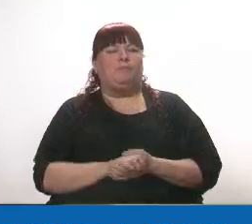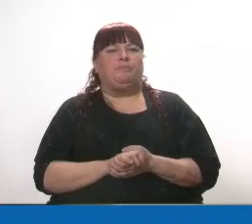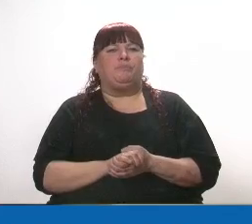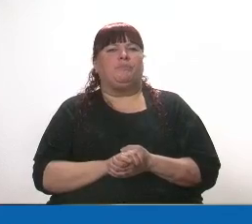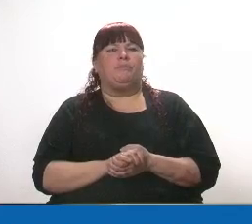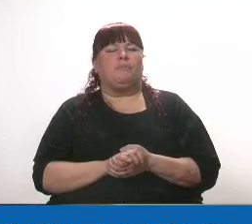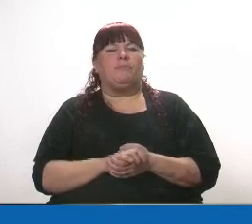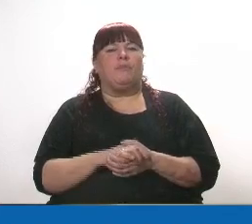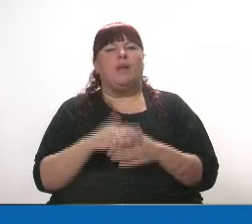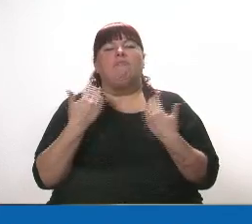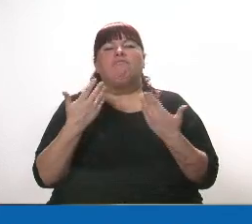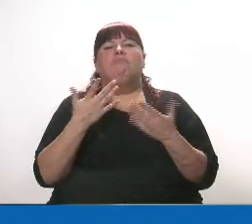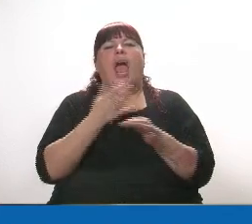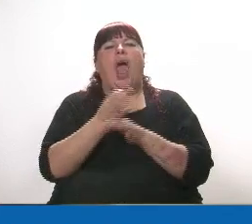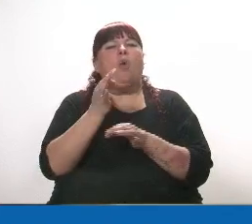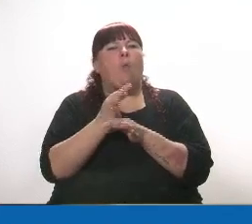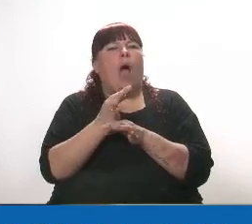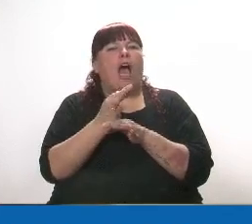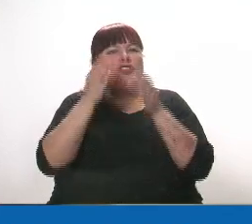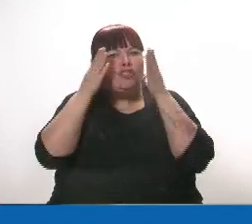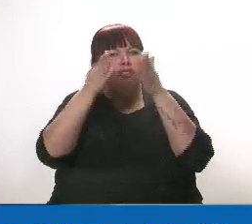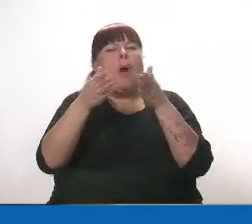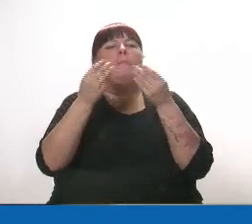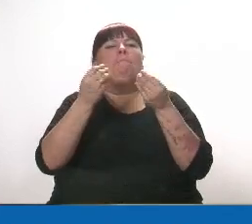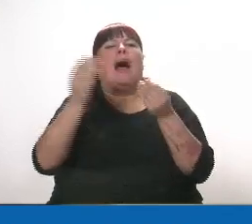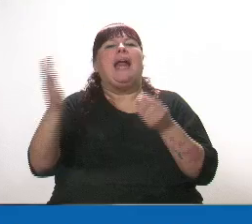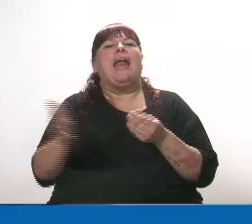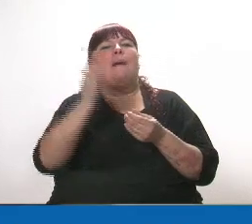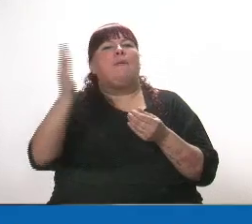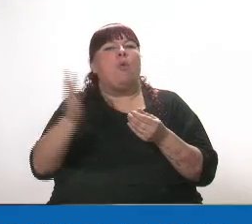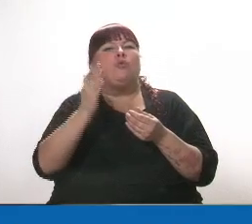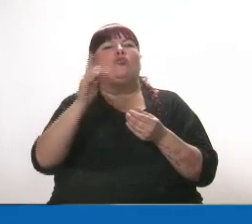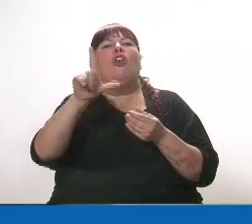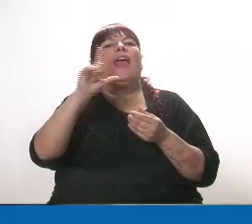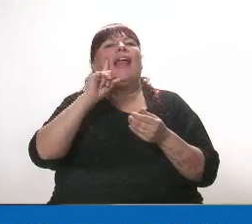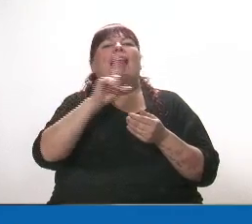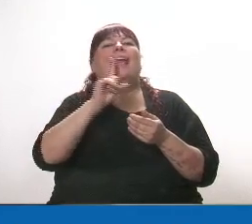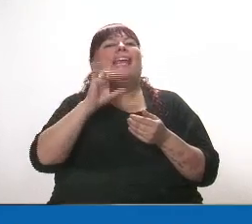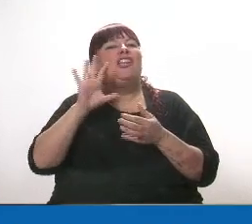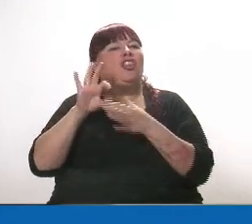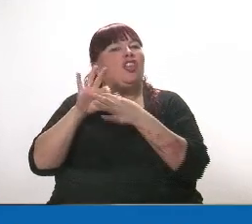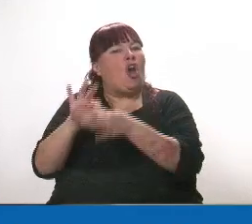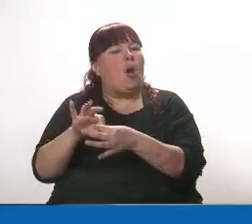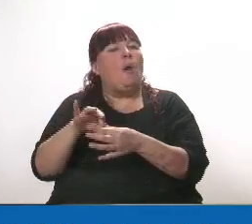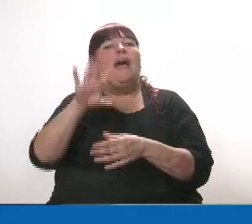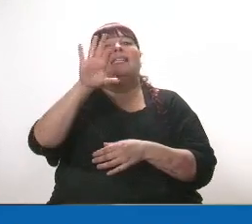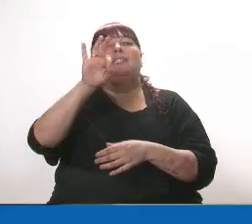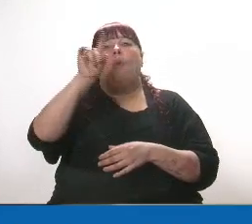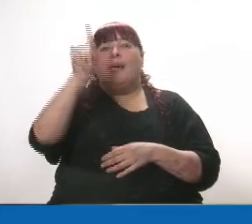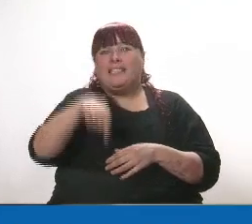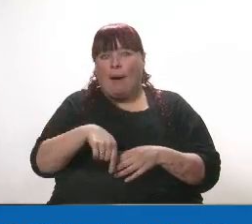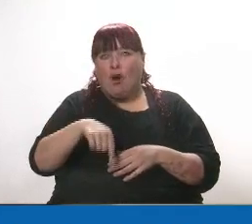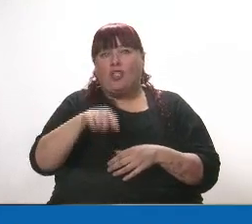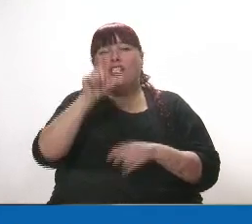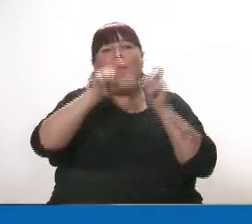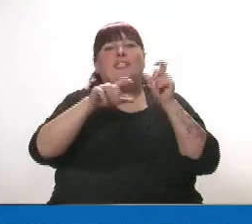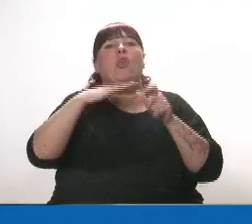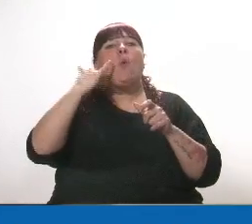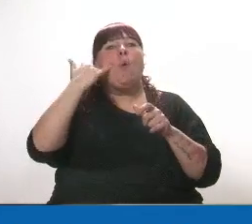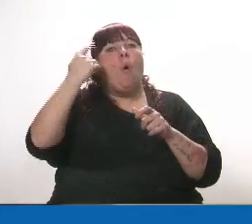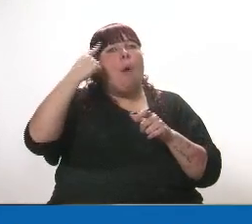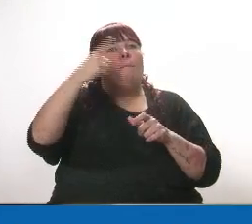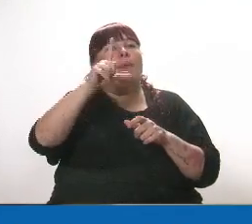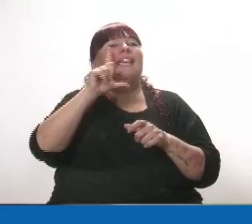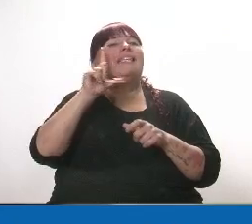tengamos una educación que apunte a las cadenas productivas del litio Sí porque el 50% de los jujeños cree que el